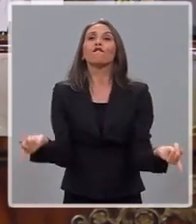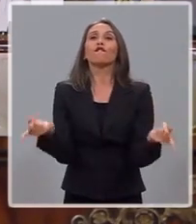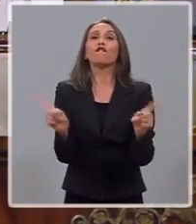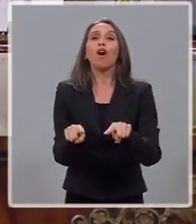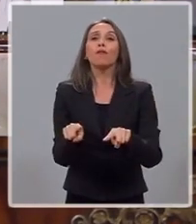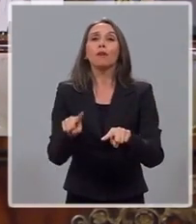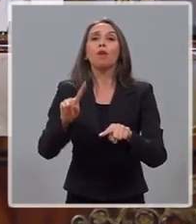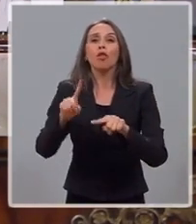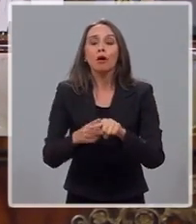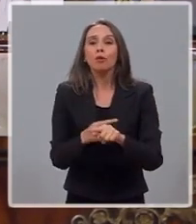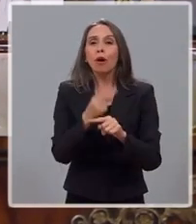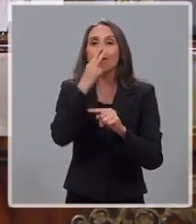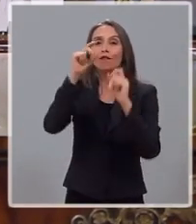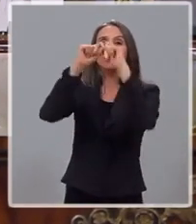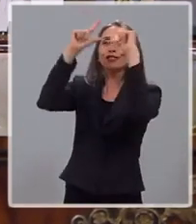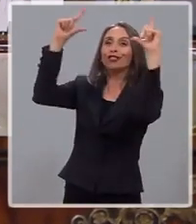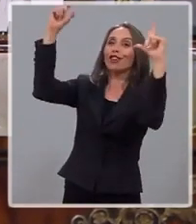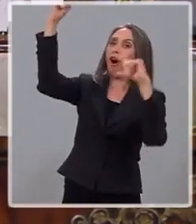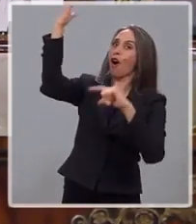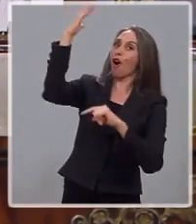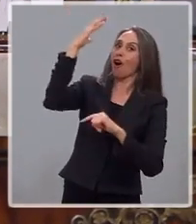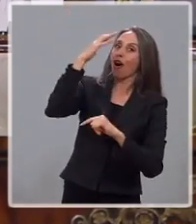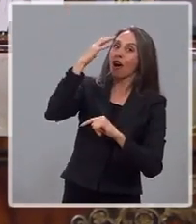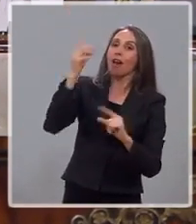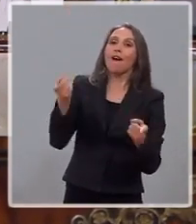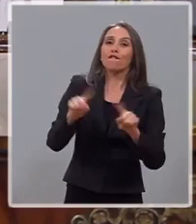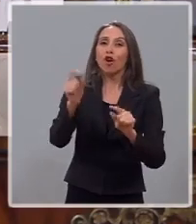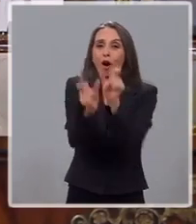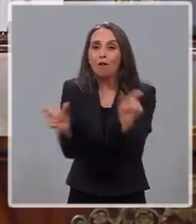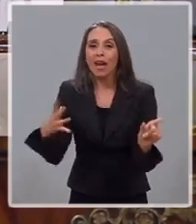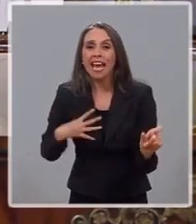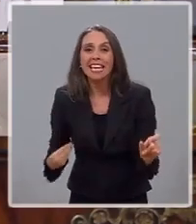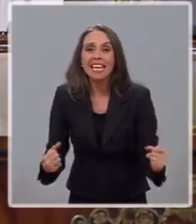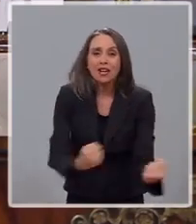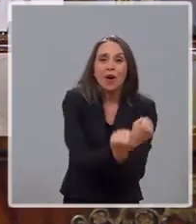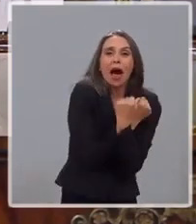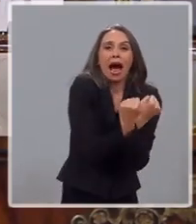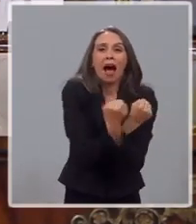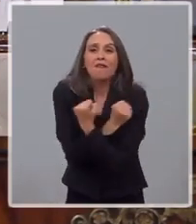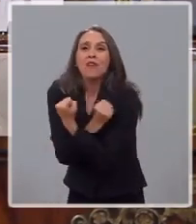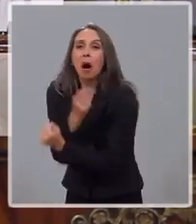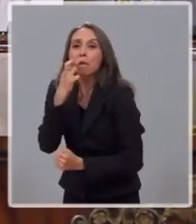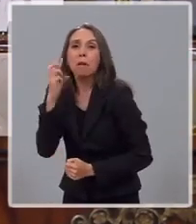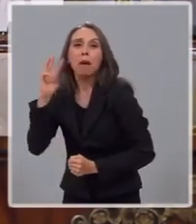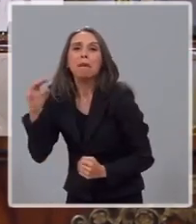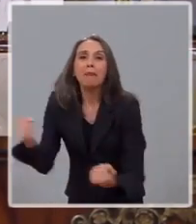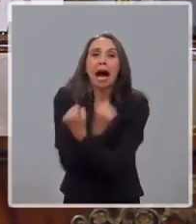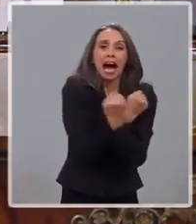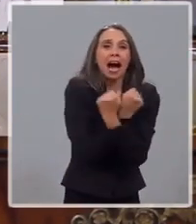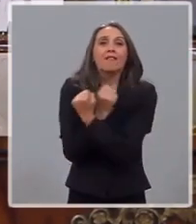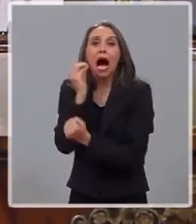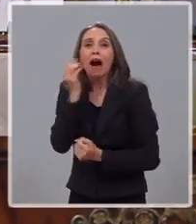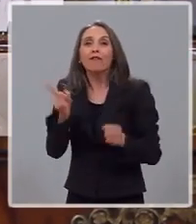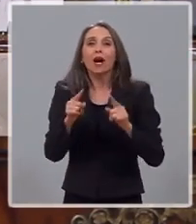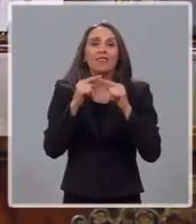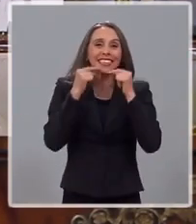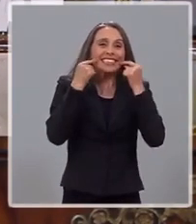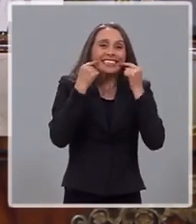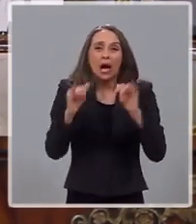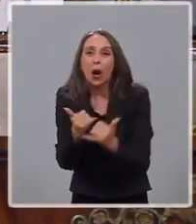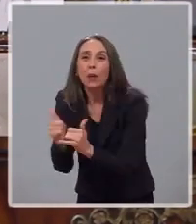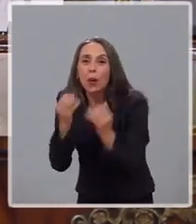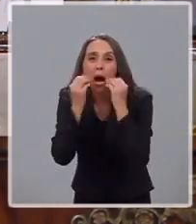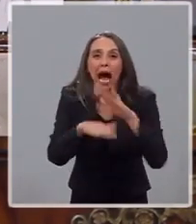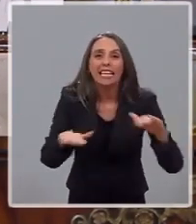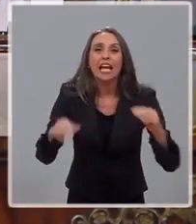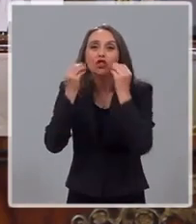nuevamente a ver la luz del sol volveremos a abrazar a nuestros hijos a nuestros padres los abuelos volverán a sonreír y jugar con sus nietos